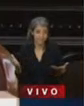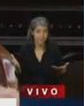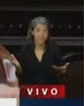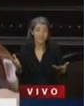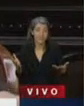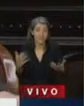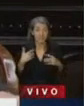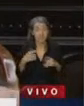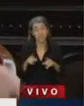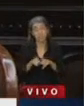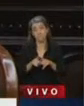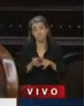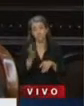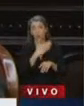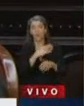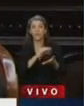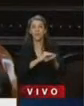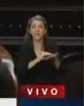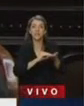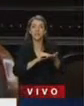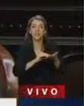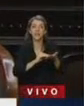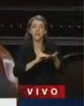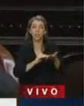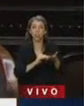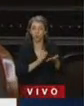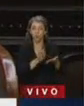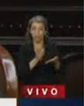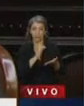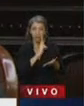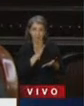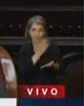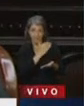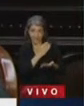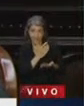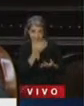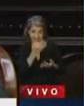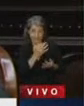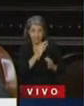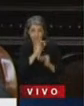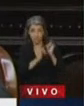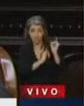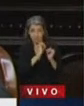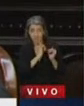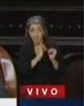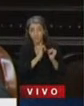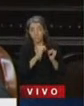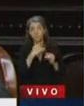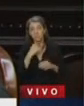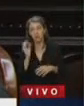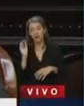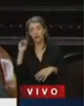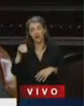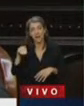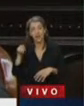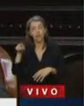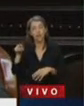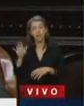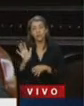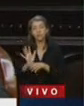repercuta en un menor impuesto para todo el mundo. Ahora, Martín, primero, por definición, para lograr el quórum, Evolución